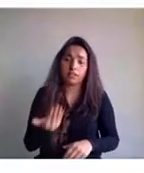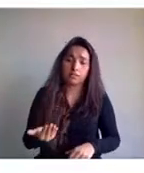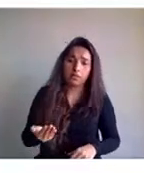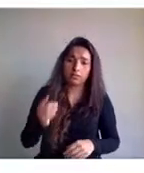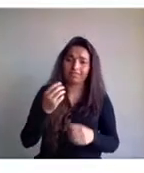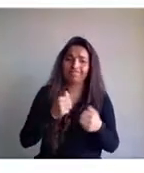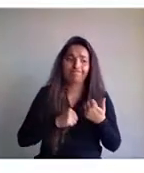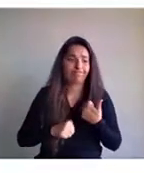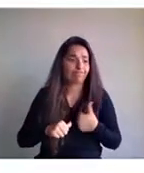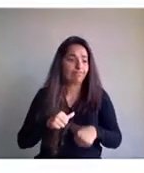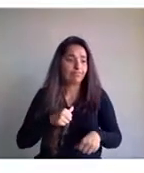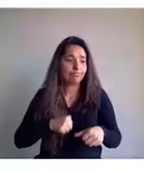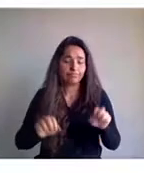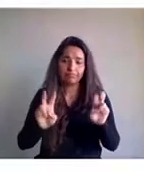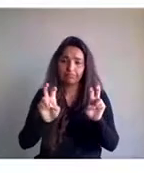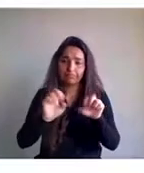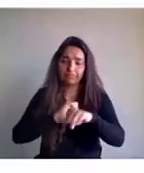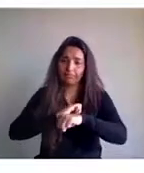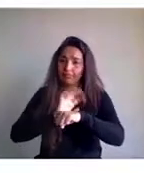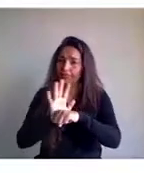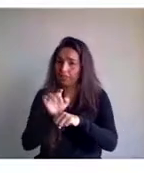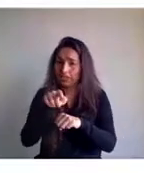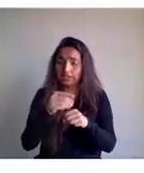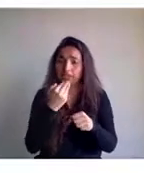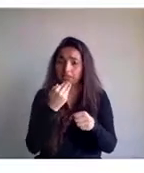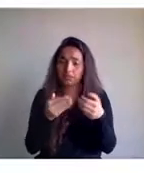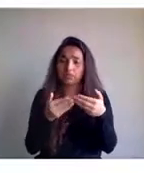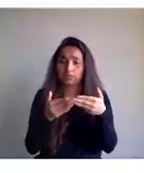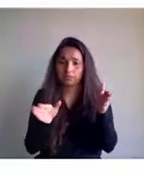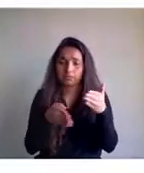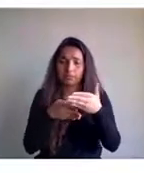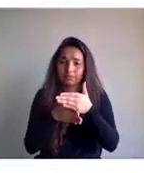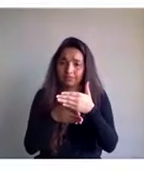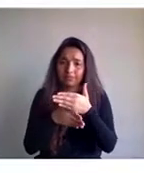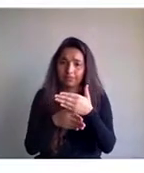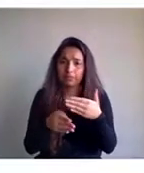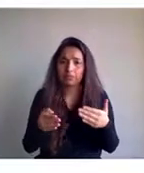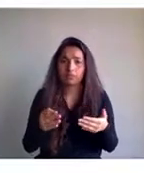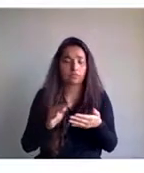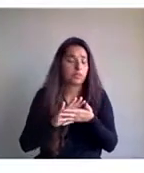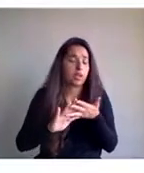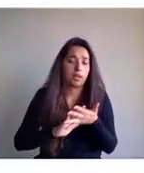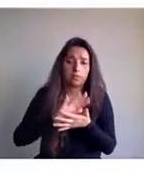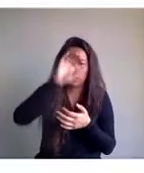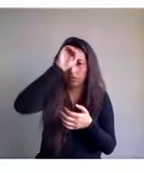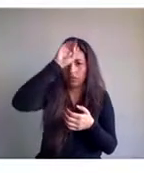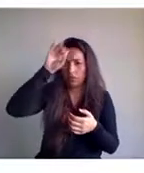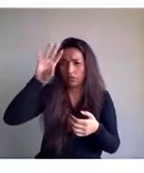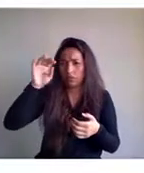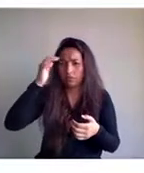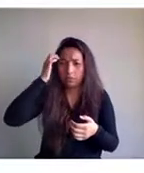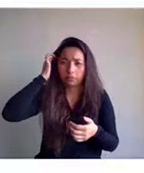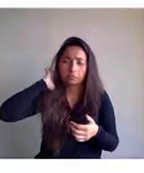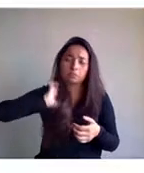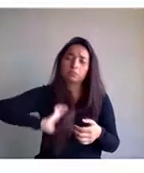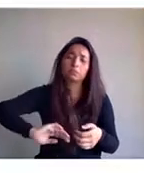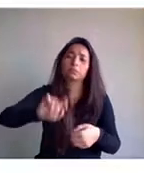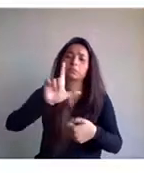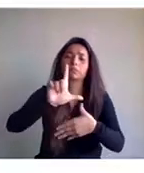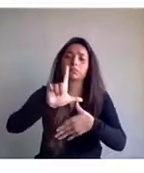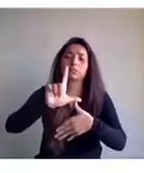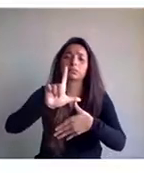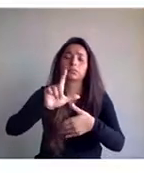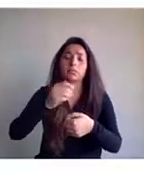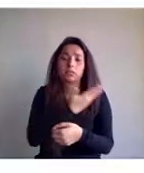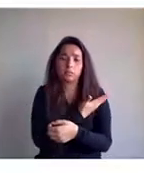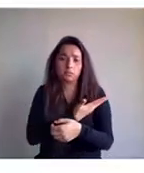barreras esas que también tienen que ser removidas la economía mundial por ejemplo mi caso particular américa latina presidente del banco mundial de